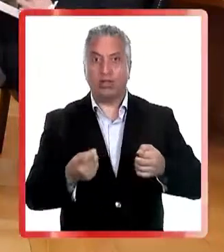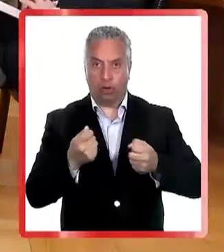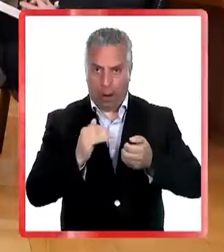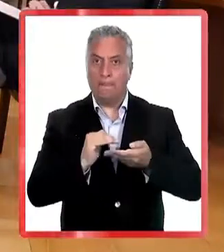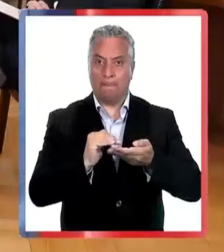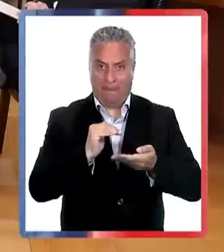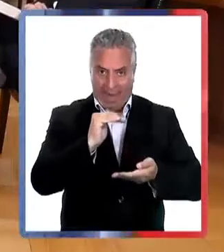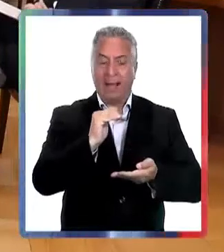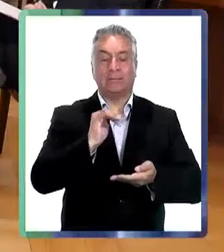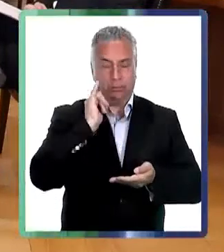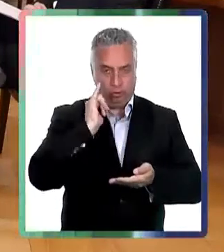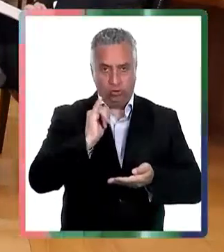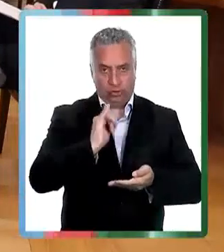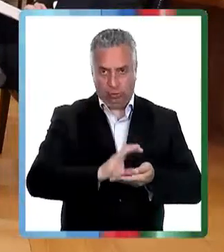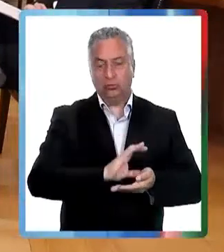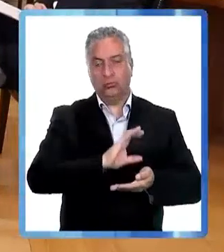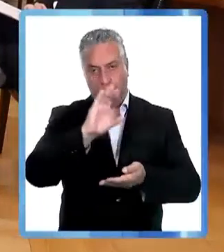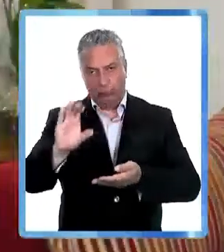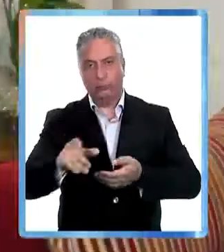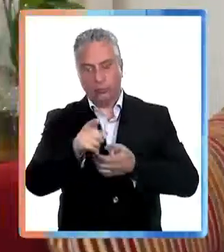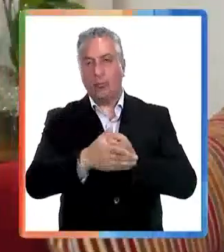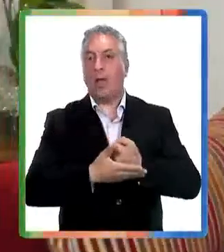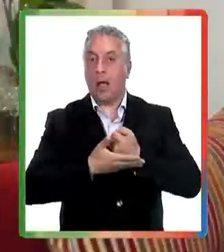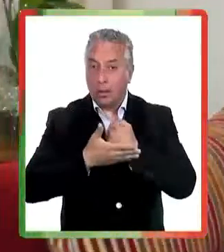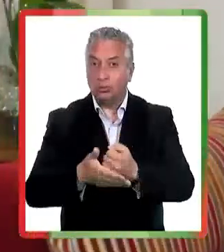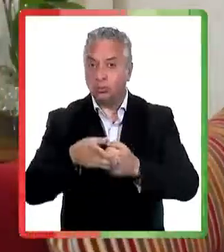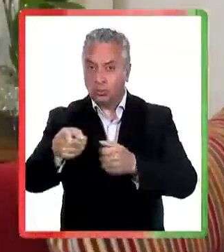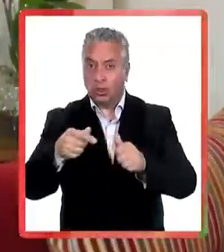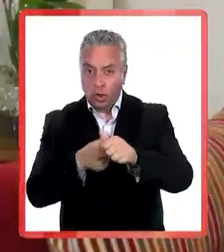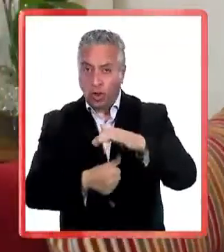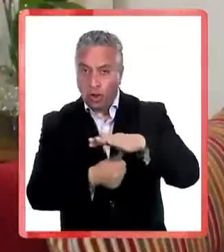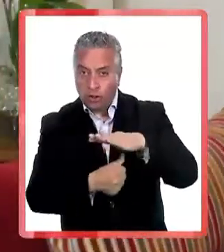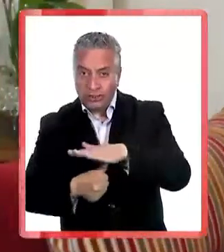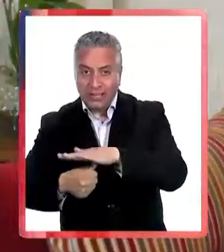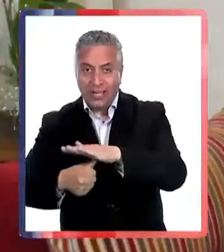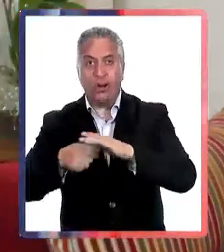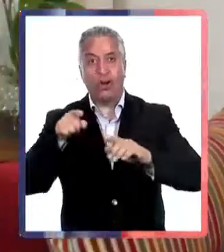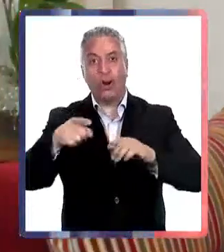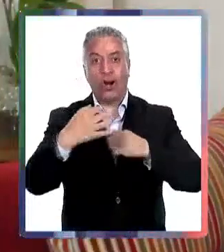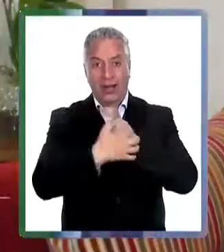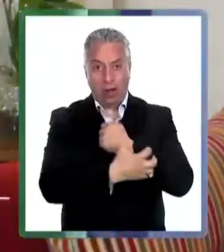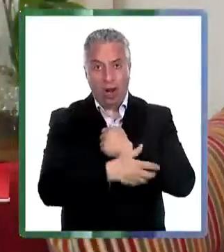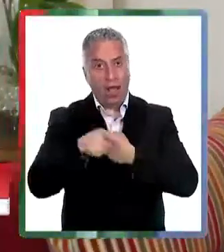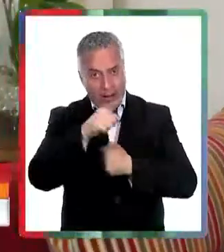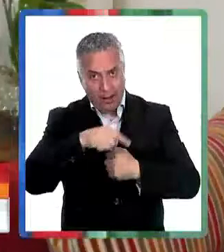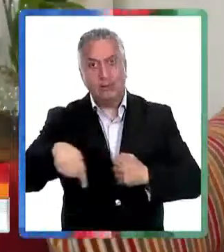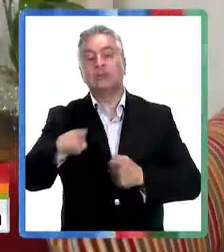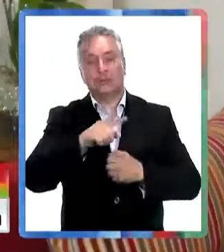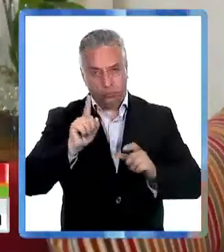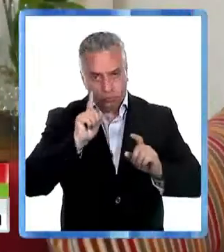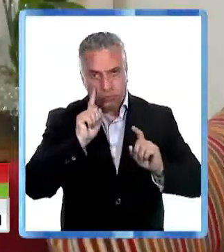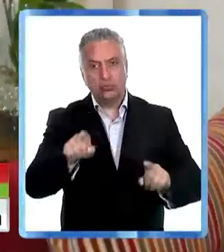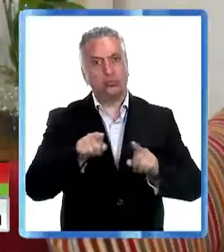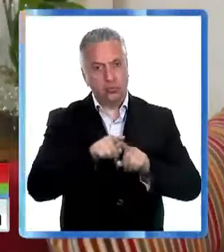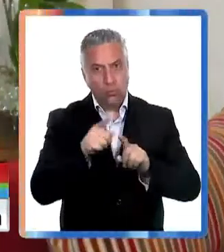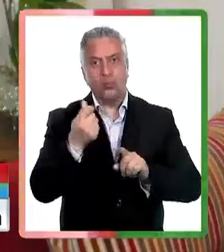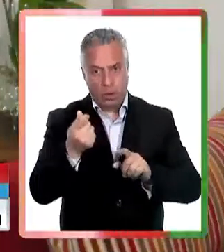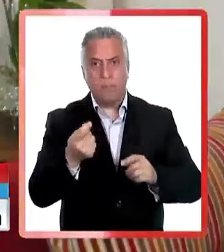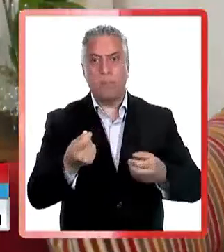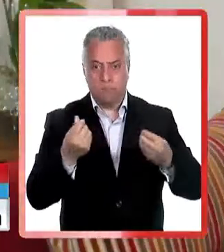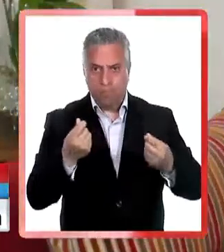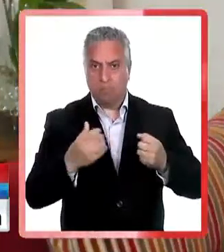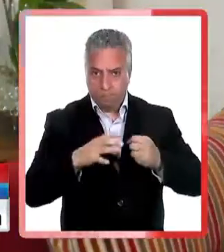presupuesto reforzado, de manera que con la ayuda de sus consejeros regionales van a tener una